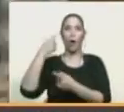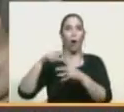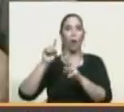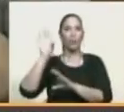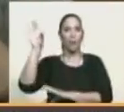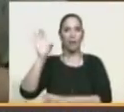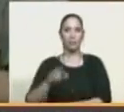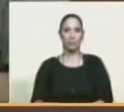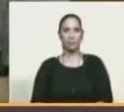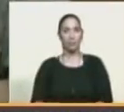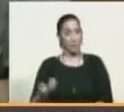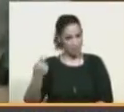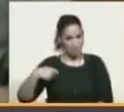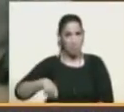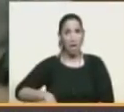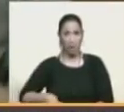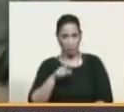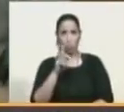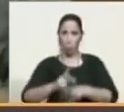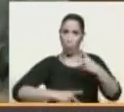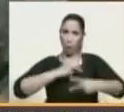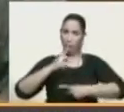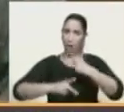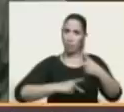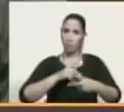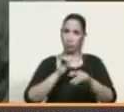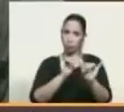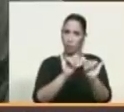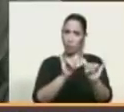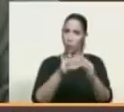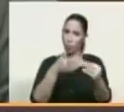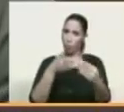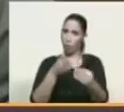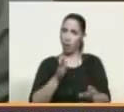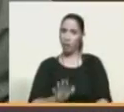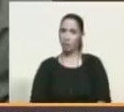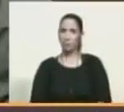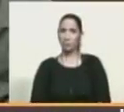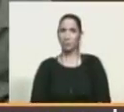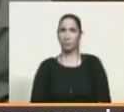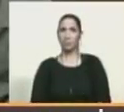Invierte para que produzcas y puedas producir dólares.